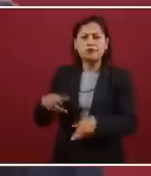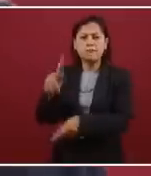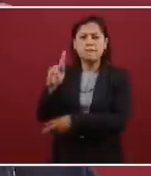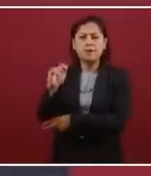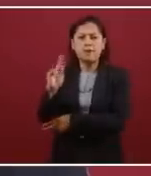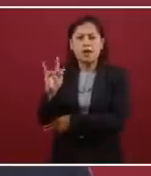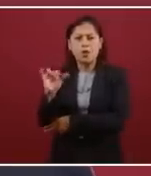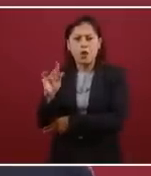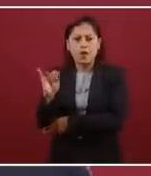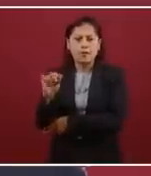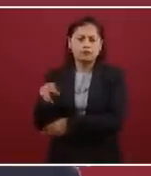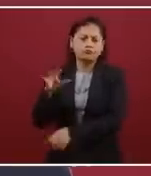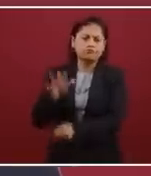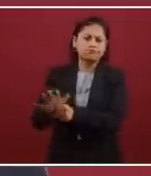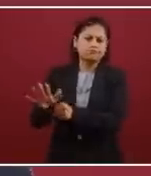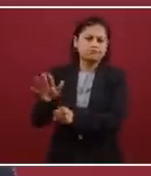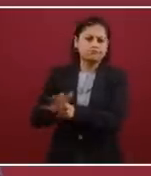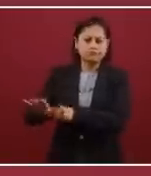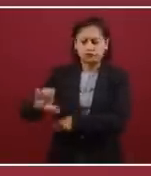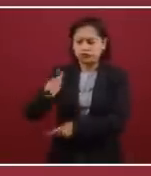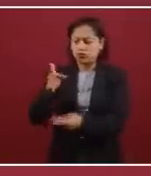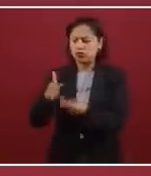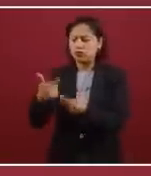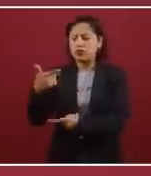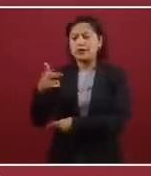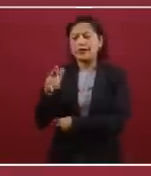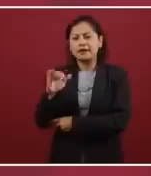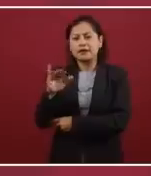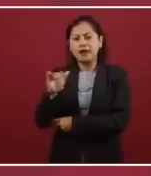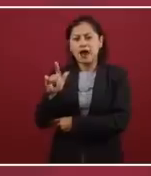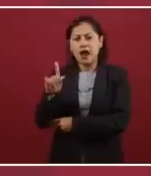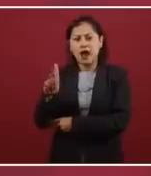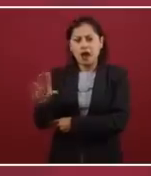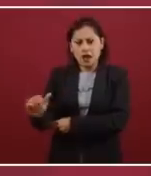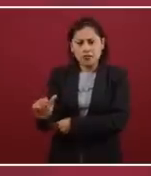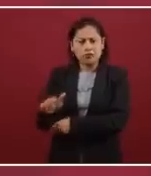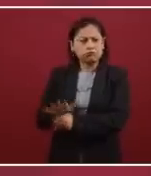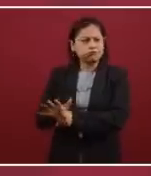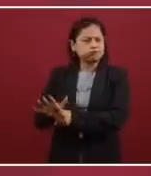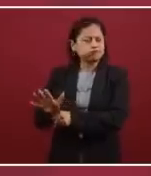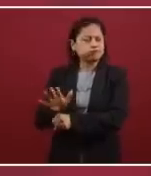está el Grijalva, ahí está el Usumacinta,